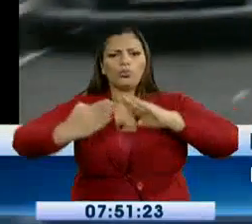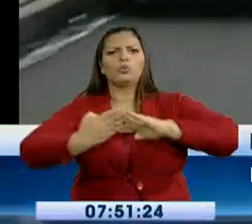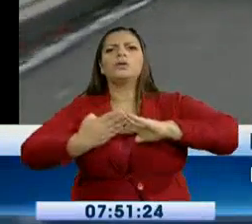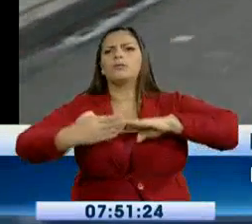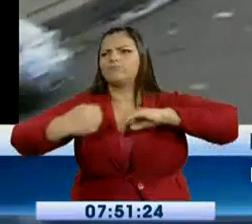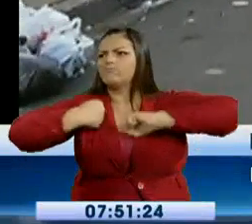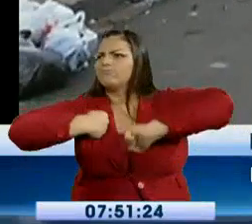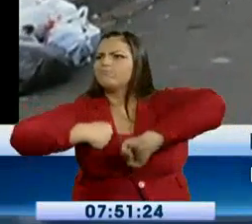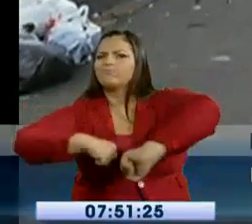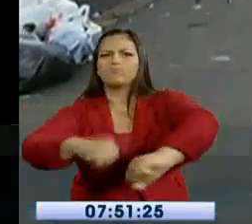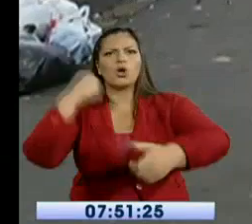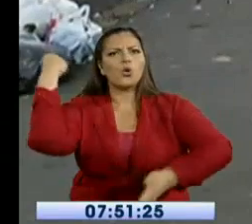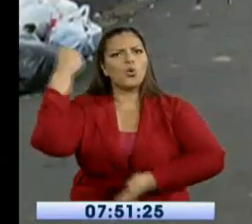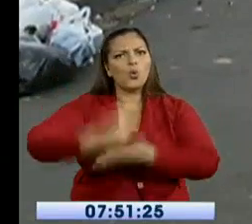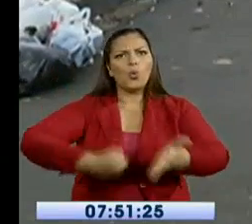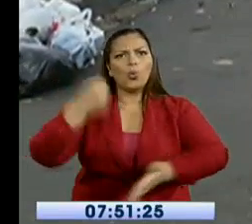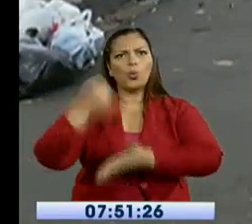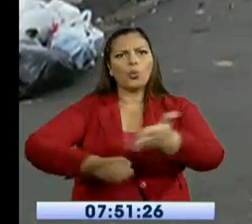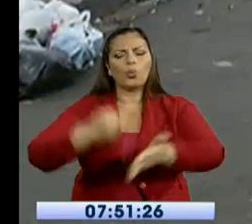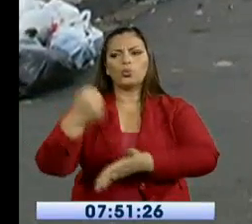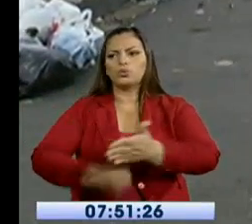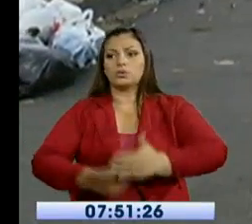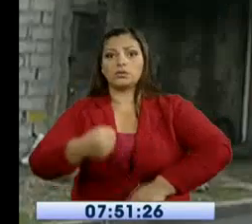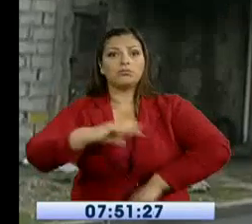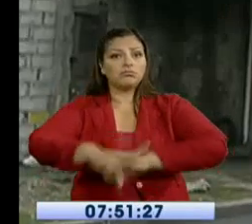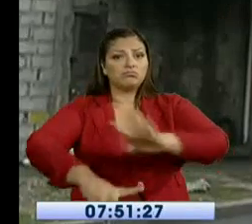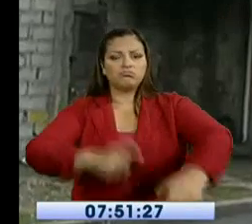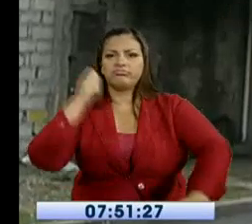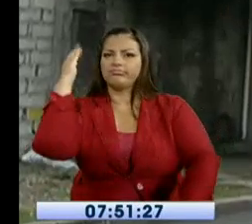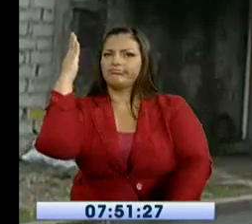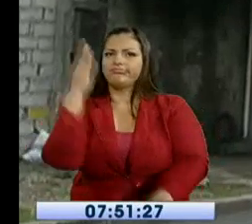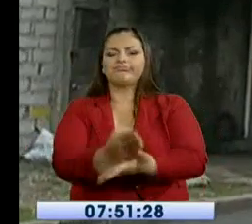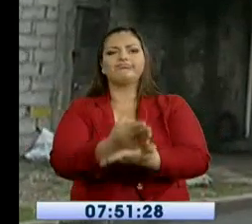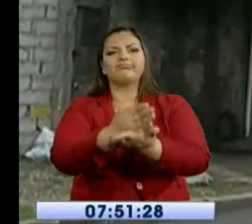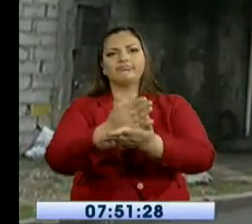efectiva la lucha contra la delincuencia. Informa Marcela Maquilón.